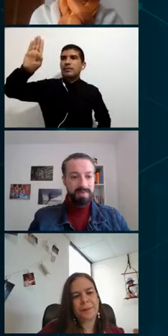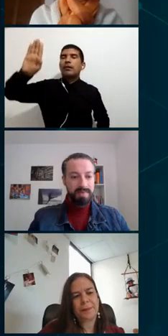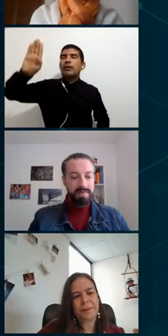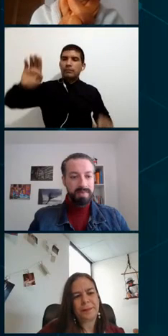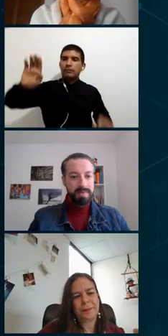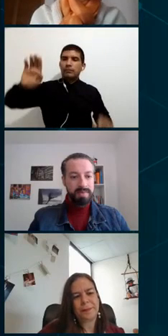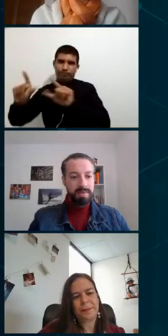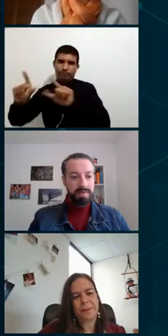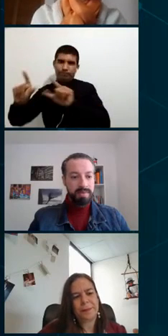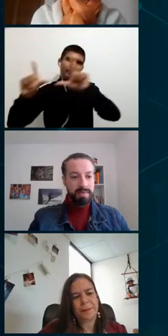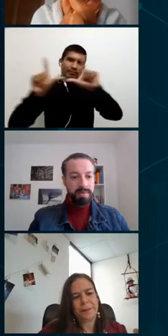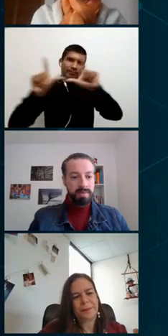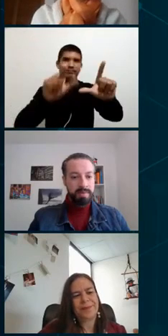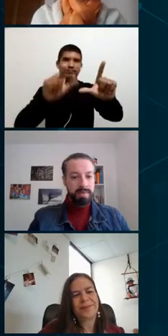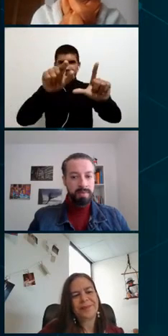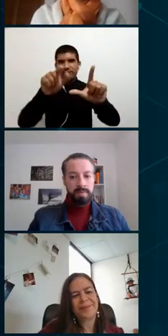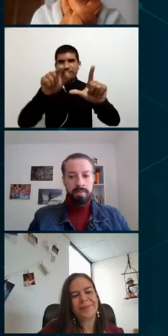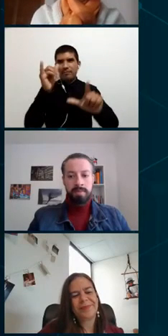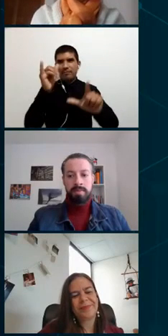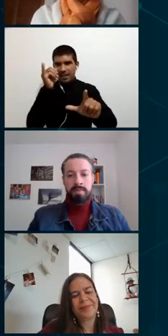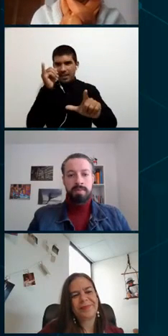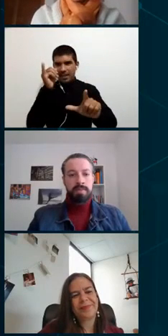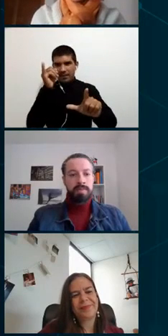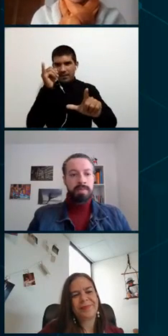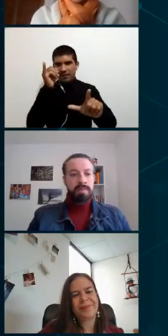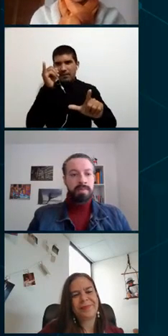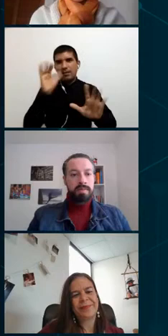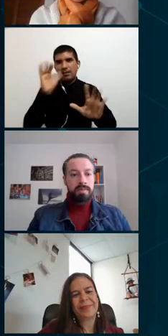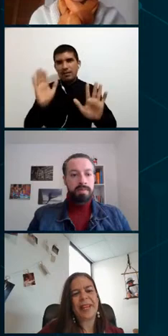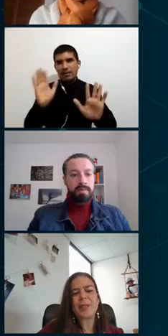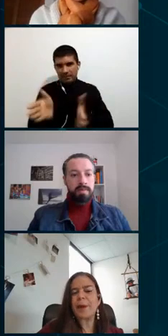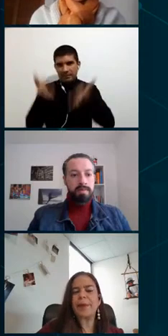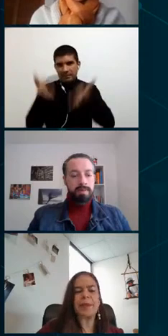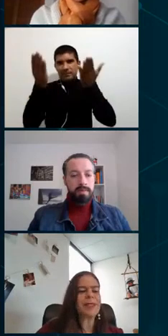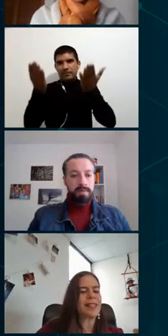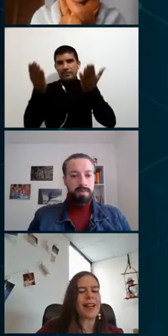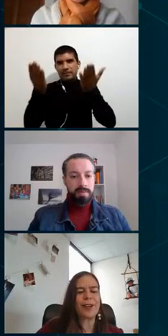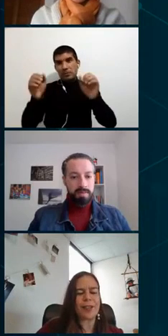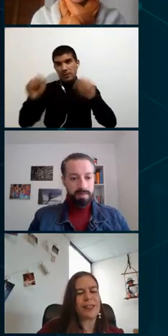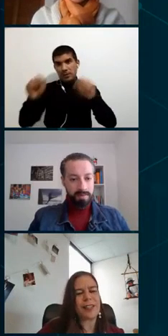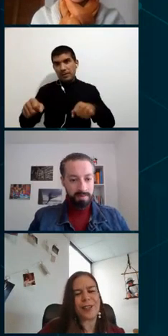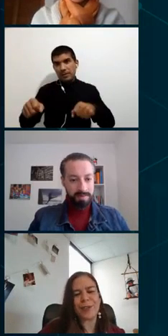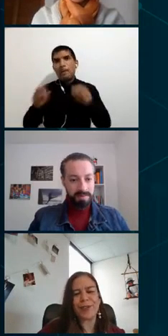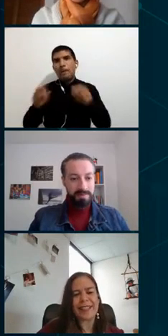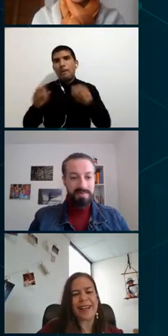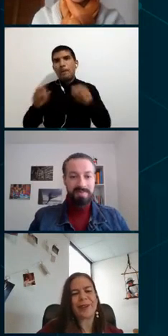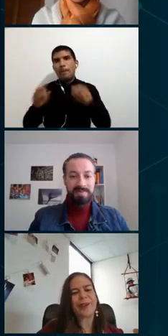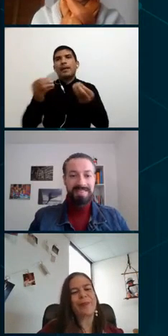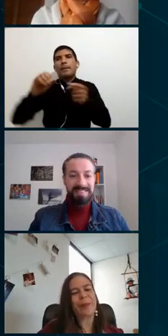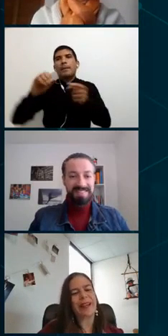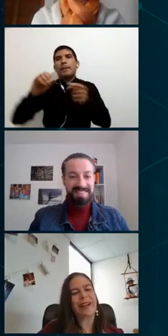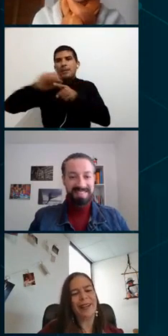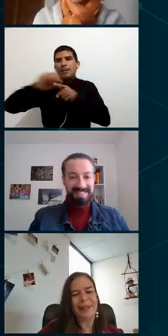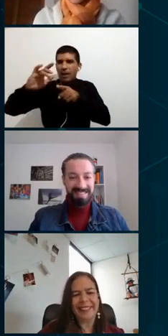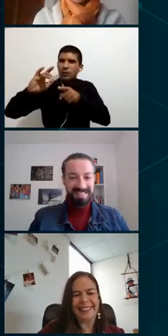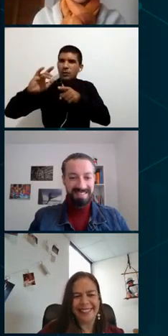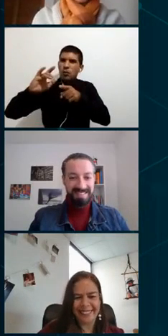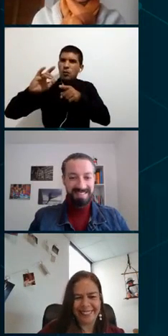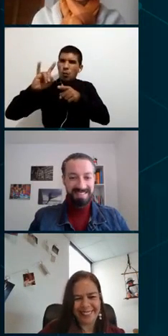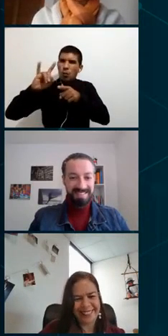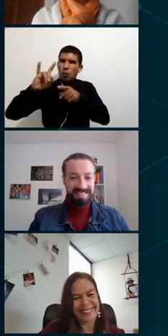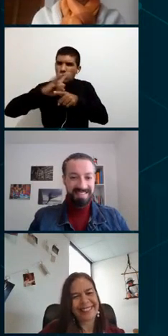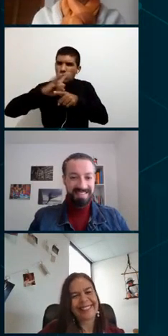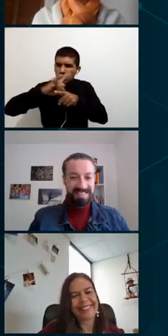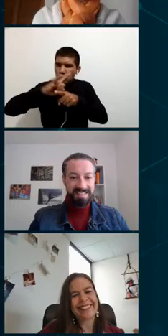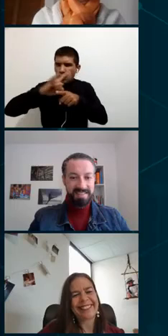igual el ejercicio lo vamos a hacer. Les prometemos que es algo sencillo, no es algo complicado. Sí, no es